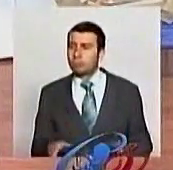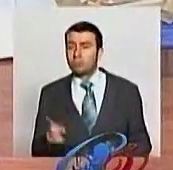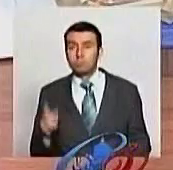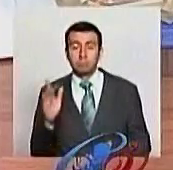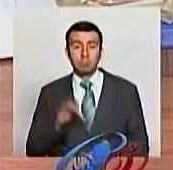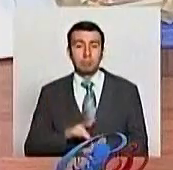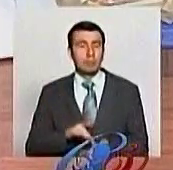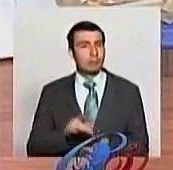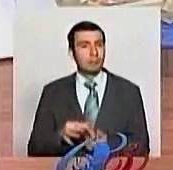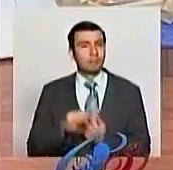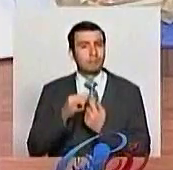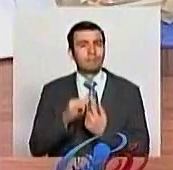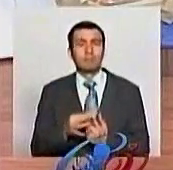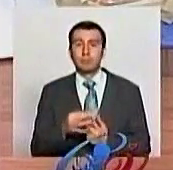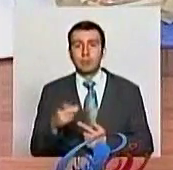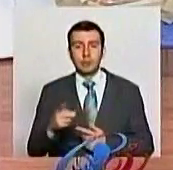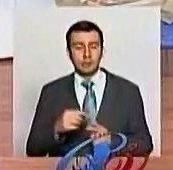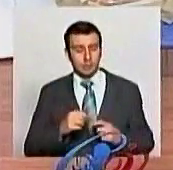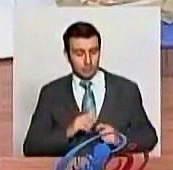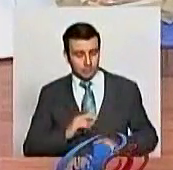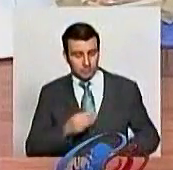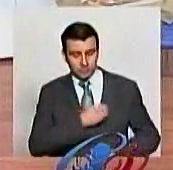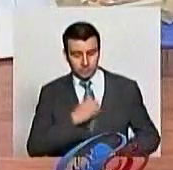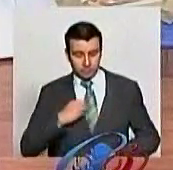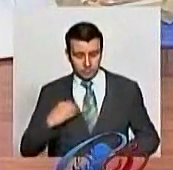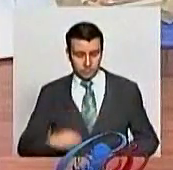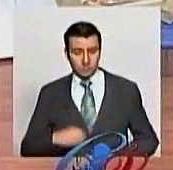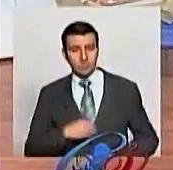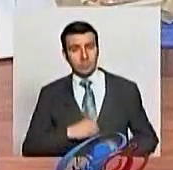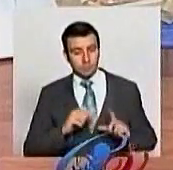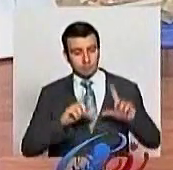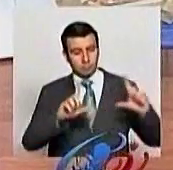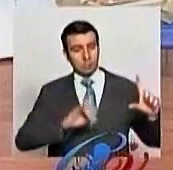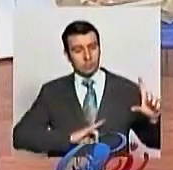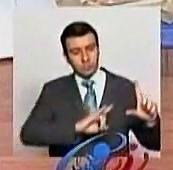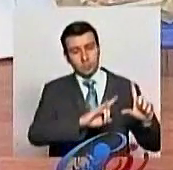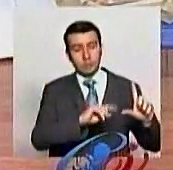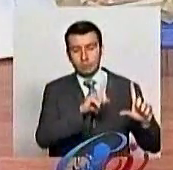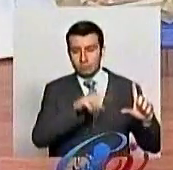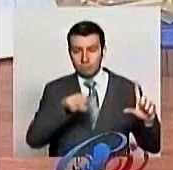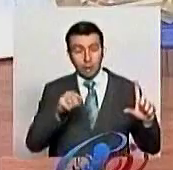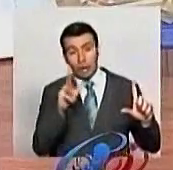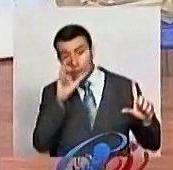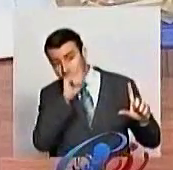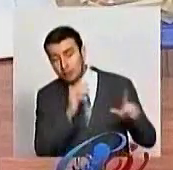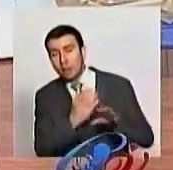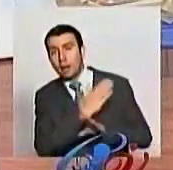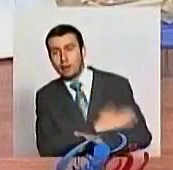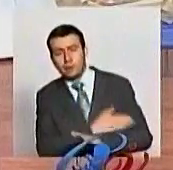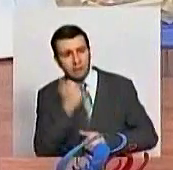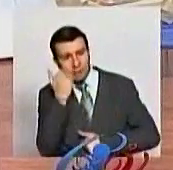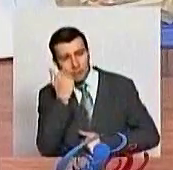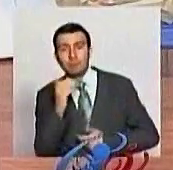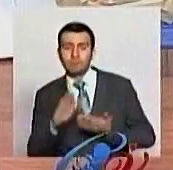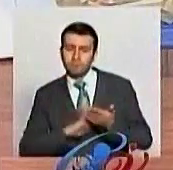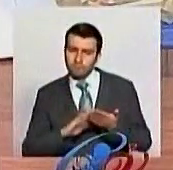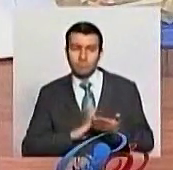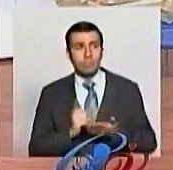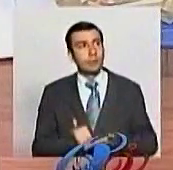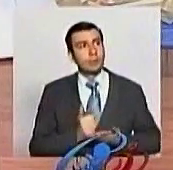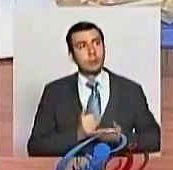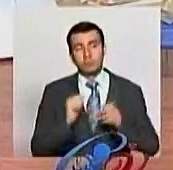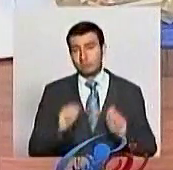especializada con electrocardiografía para que no le adelantemos a una enfermedad que se llama enfermedad silenciosa, que es la